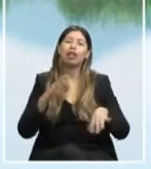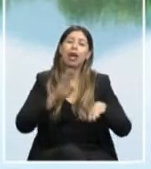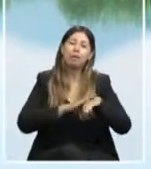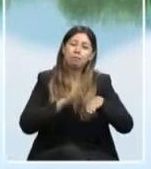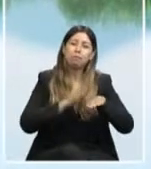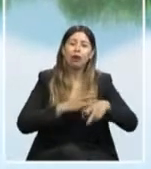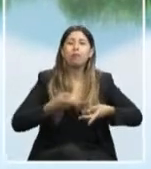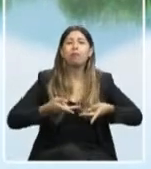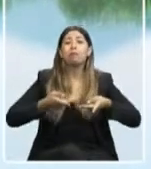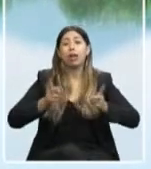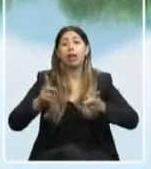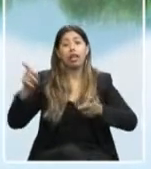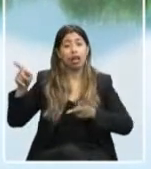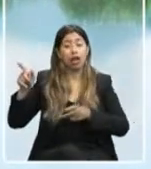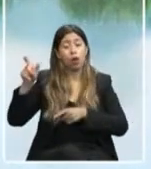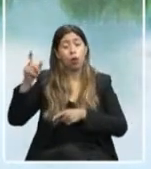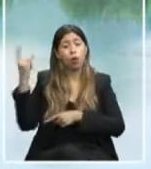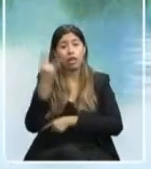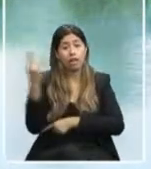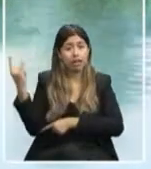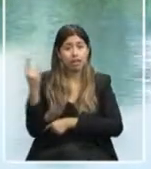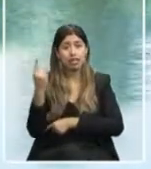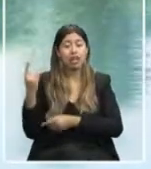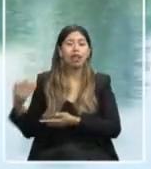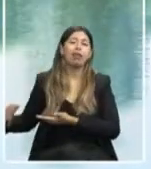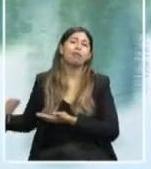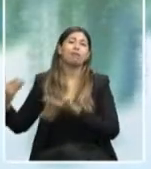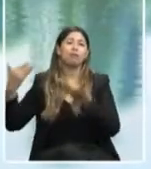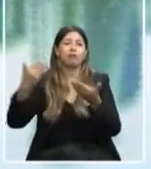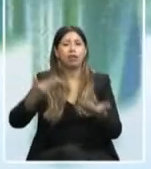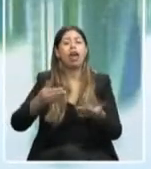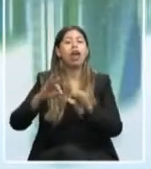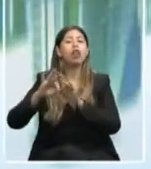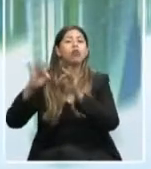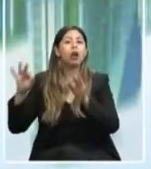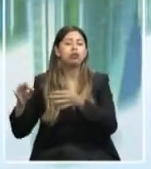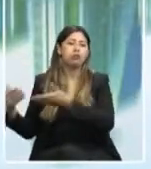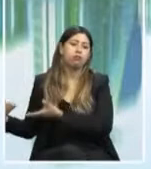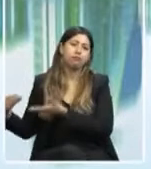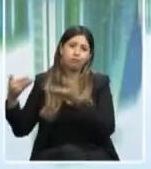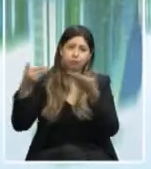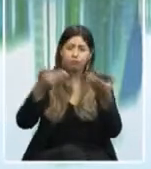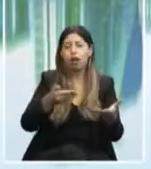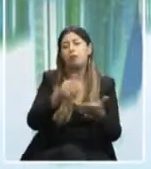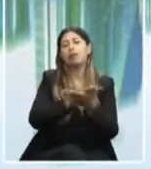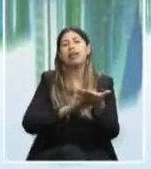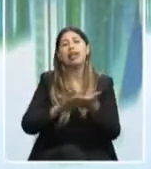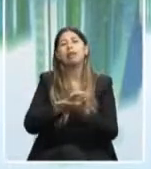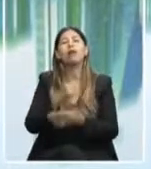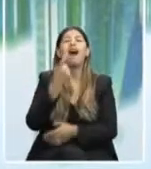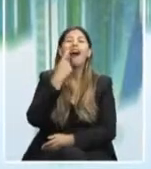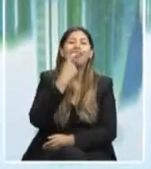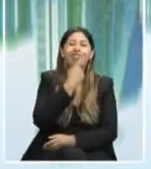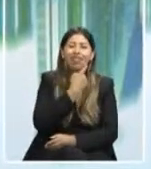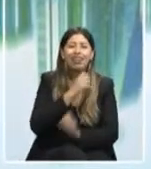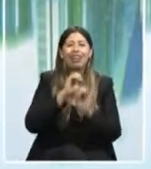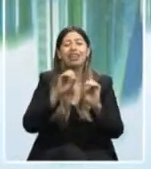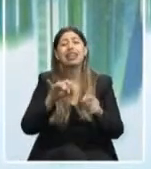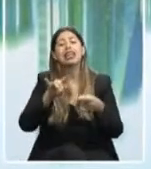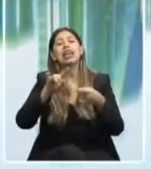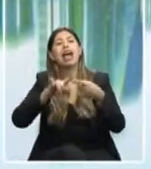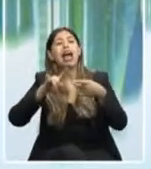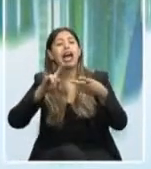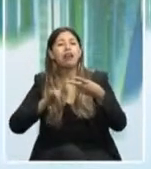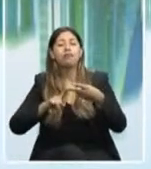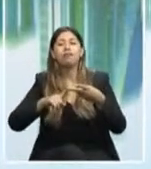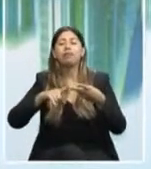el sistema de educación terciaria, de universidades, por ejemplo, de universidades de veterinaria, de odontología, que tenían pequeños equipos